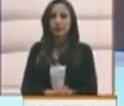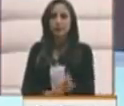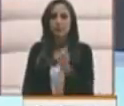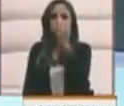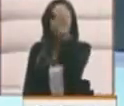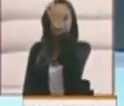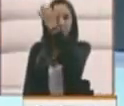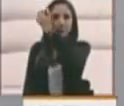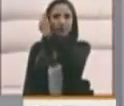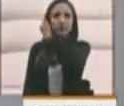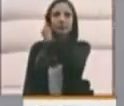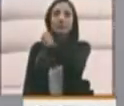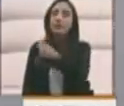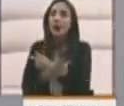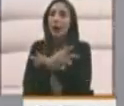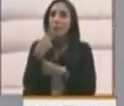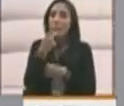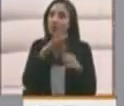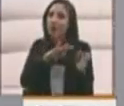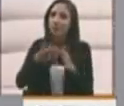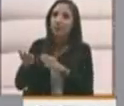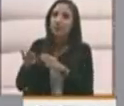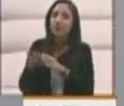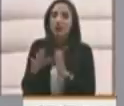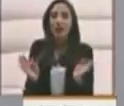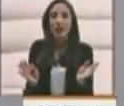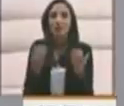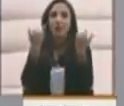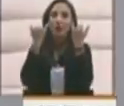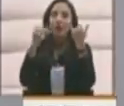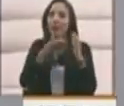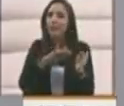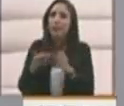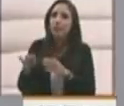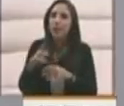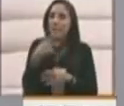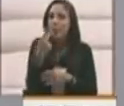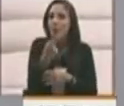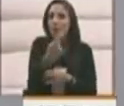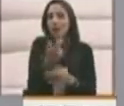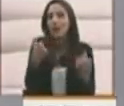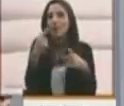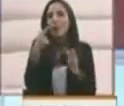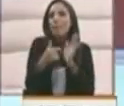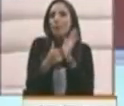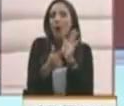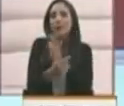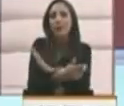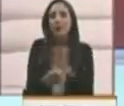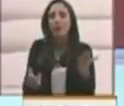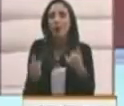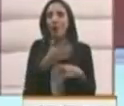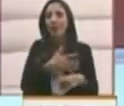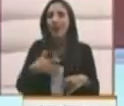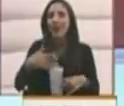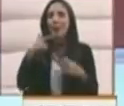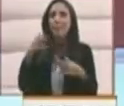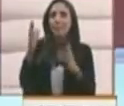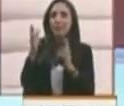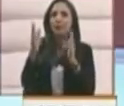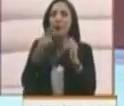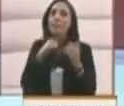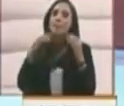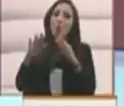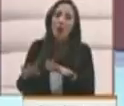Se deja la política de un lado, entonces, a través de esta intención manifiesta de asesinar al